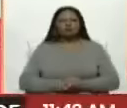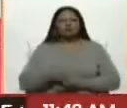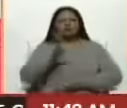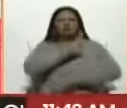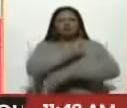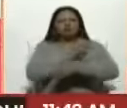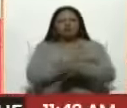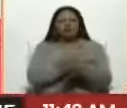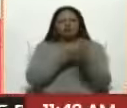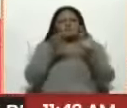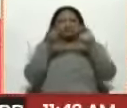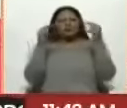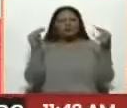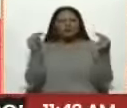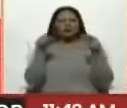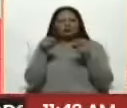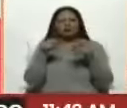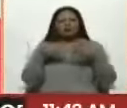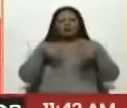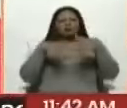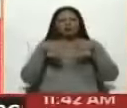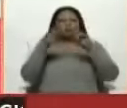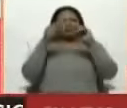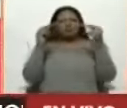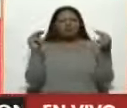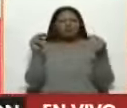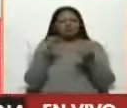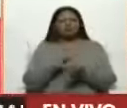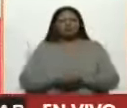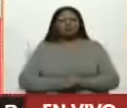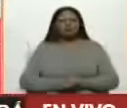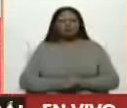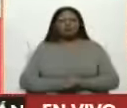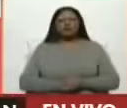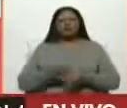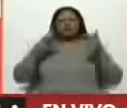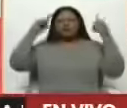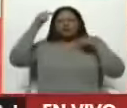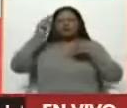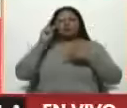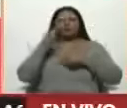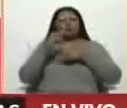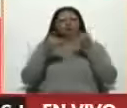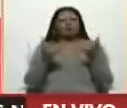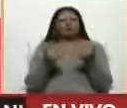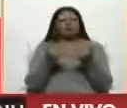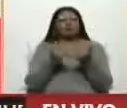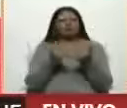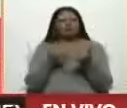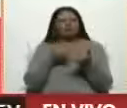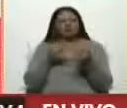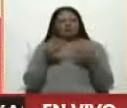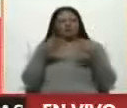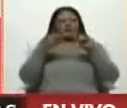fuerza de paz. Este es un ejército de paz. El chavismo es un ejército de paz.